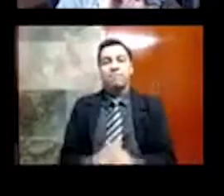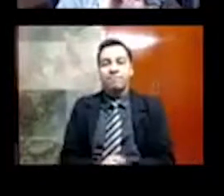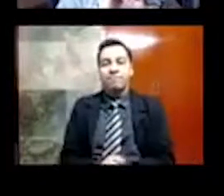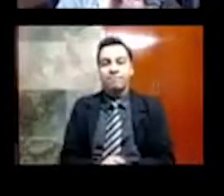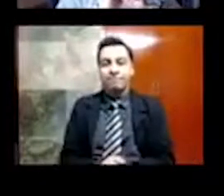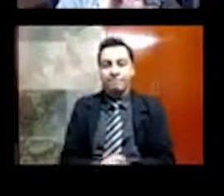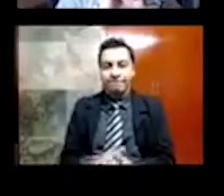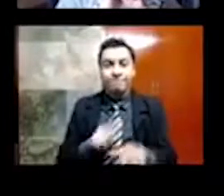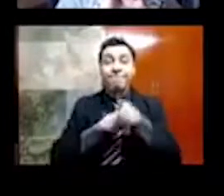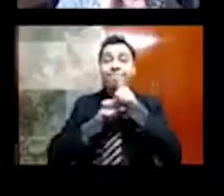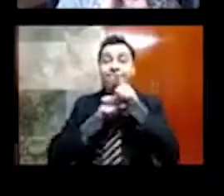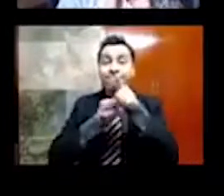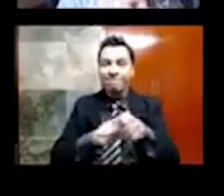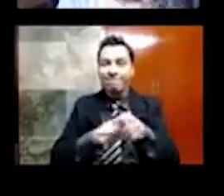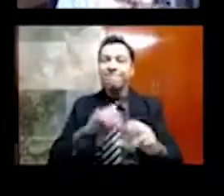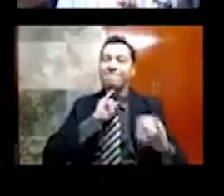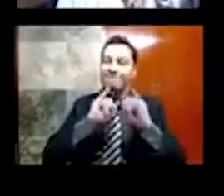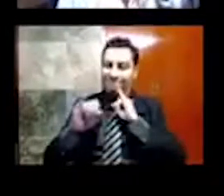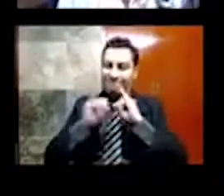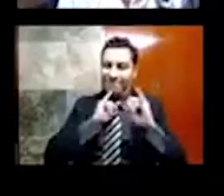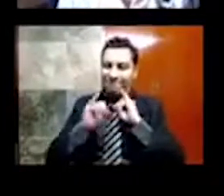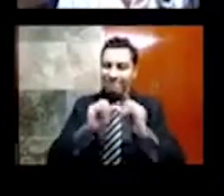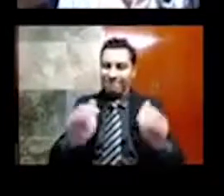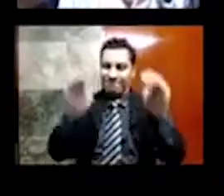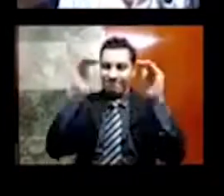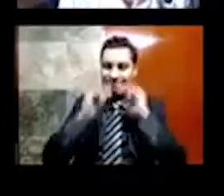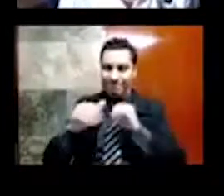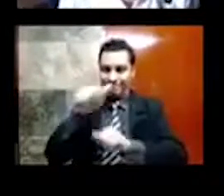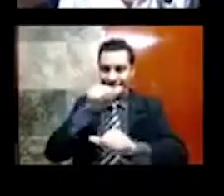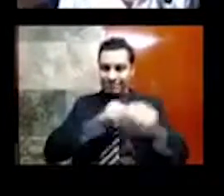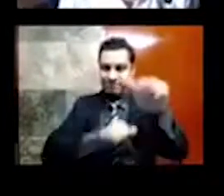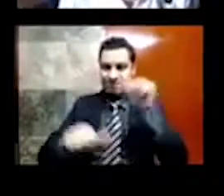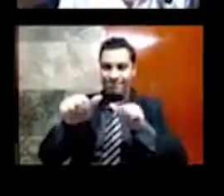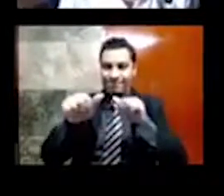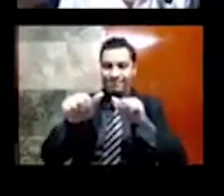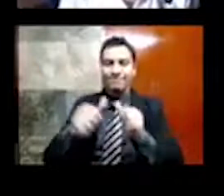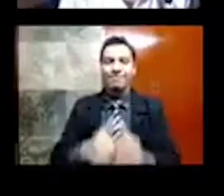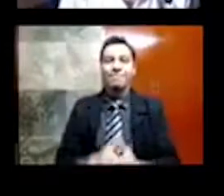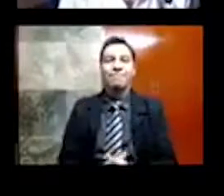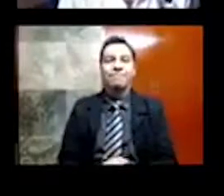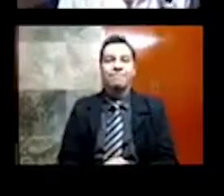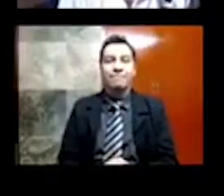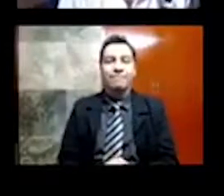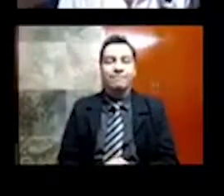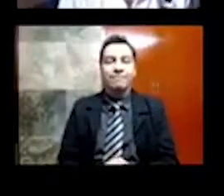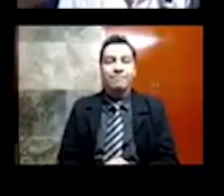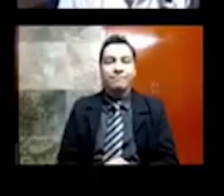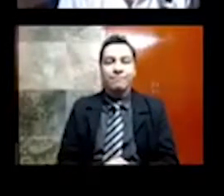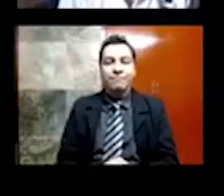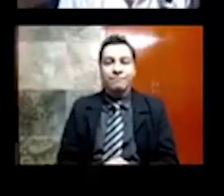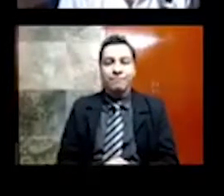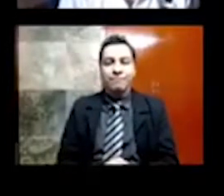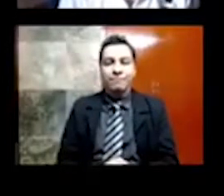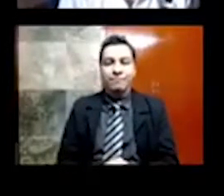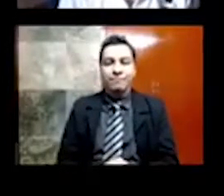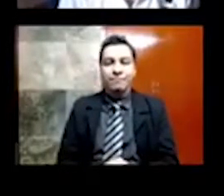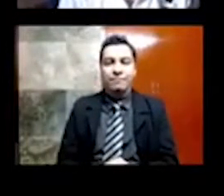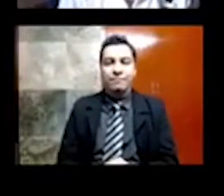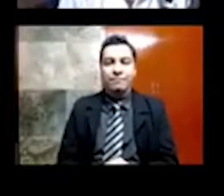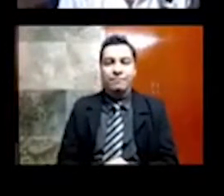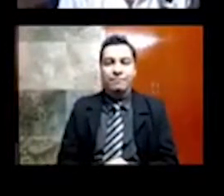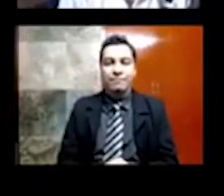Aquí están unas personas vestidas como Camachle, que es el dios de la guerra de Tlaxcala. Y aquí están otra vez los señores